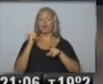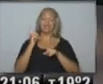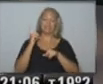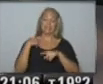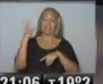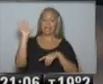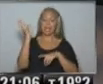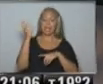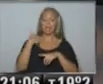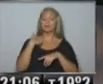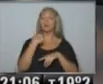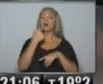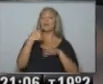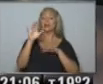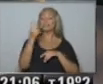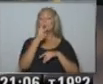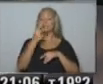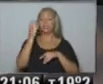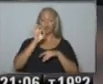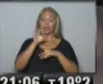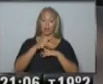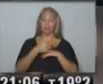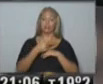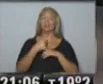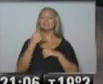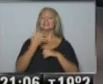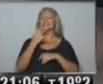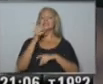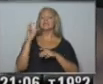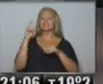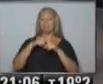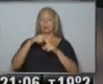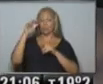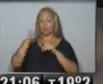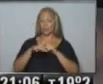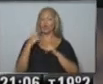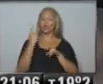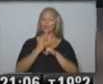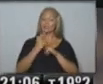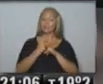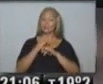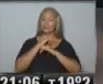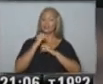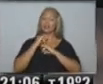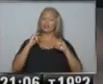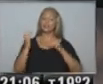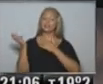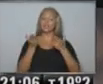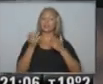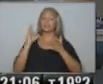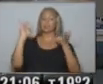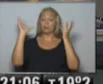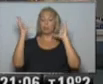de 26 grados, el sábado 22 grados con vientos del sudoeste y descenso de las temperaturas. Como siempre, la información la brinda el Servicio Meteorológico